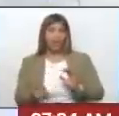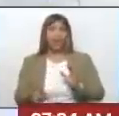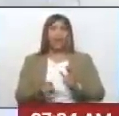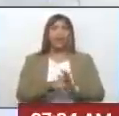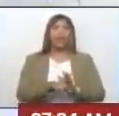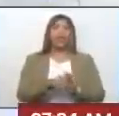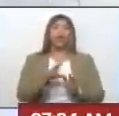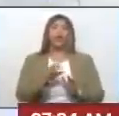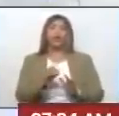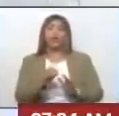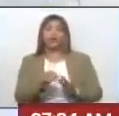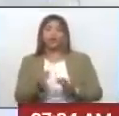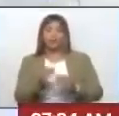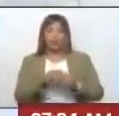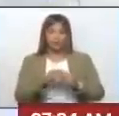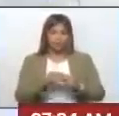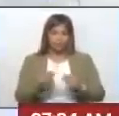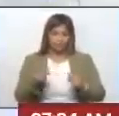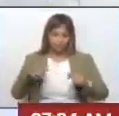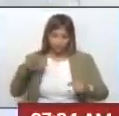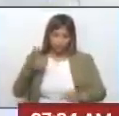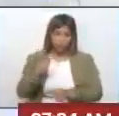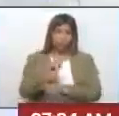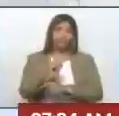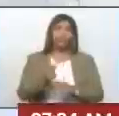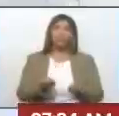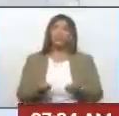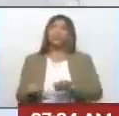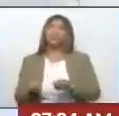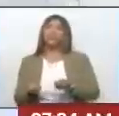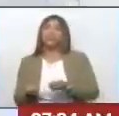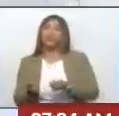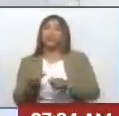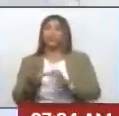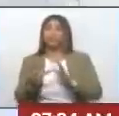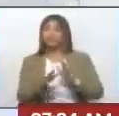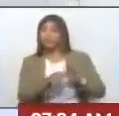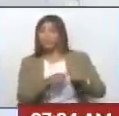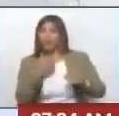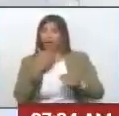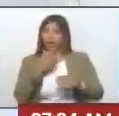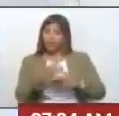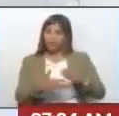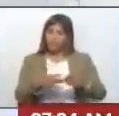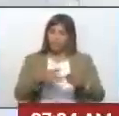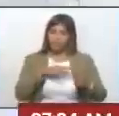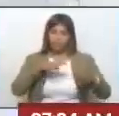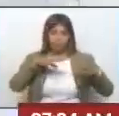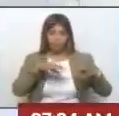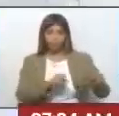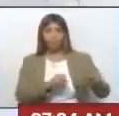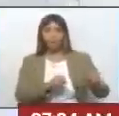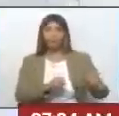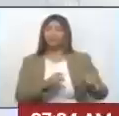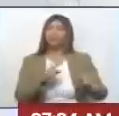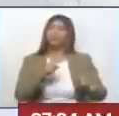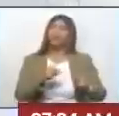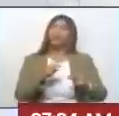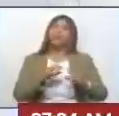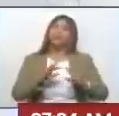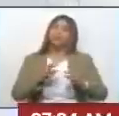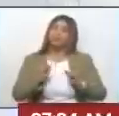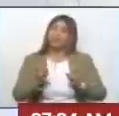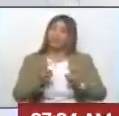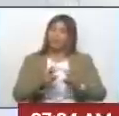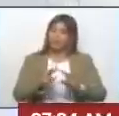Orgánica de Extinción de Dominio, que es una ley muy avanzada, no solo en el tema anticorrupción, sino para